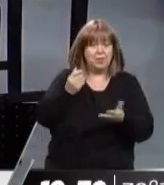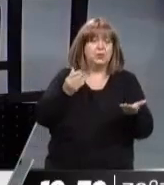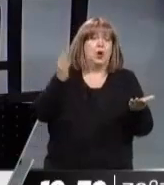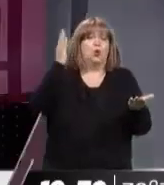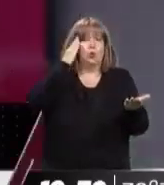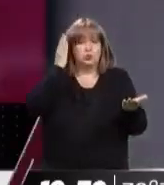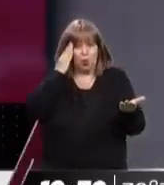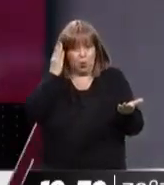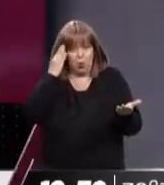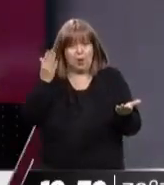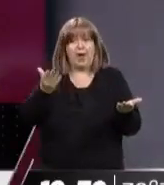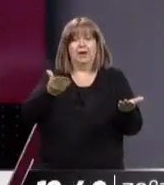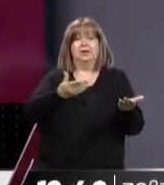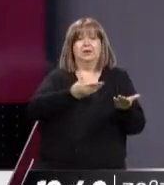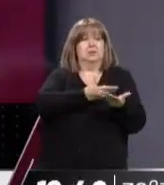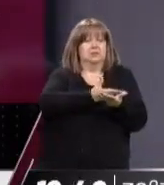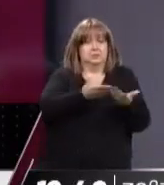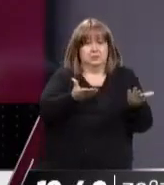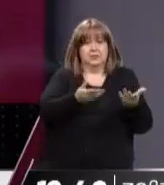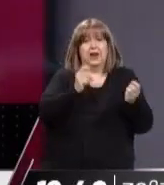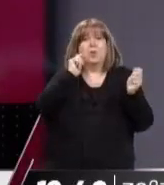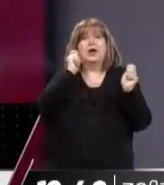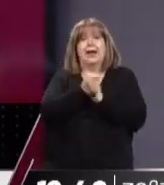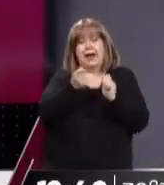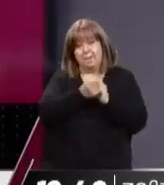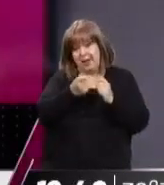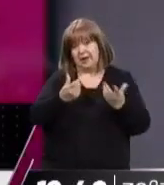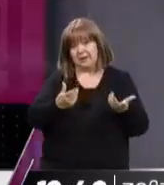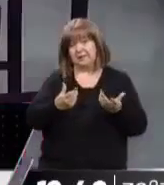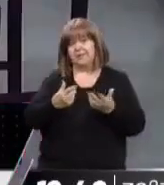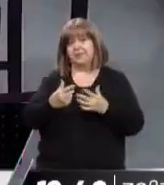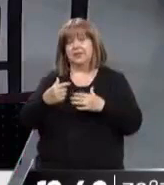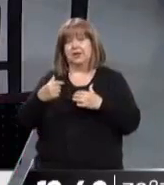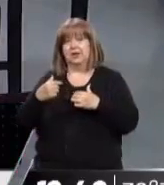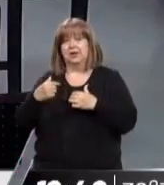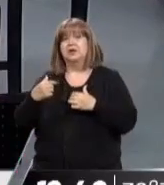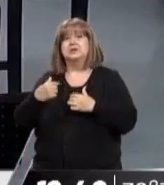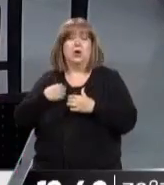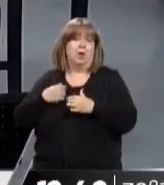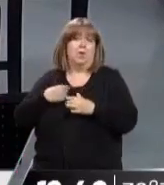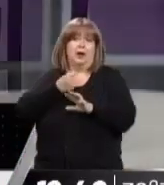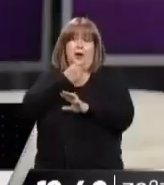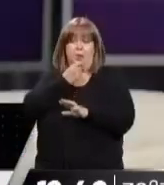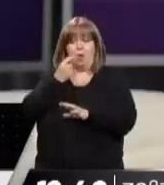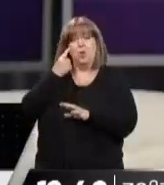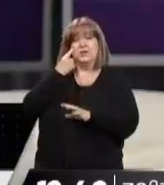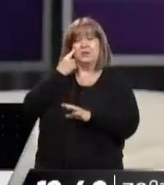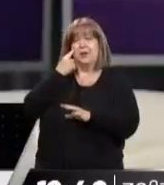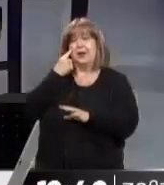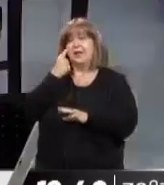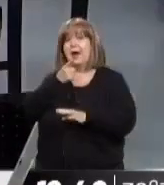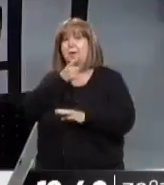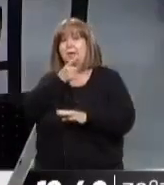eso. Yo, municipio, no te estoy pagando para que haya lo que yo considero un concurso de belleza, digo yo si fuera el municipio, en ese sentido.